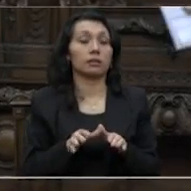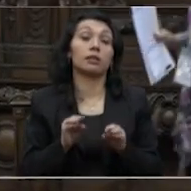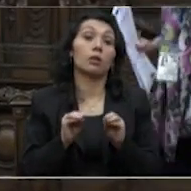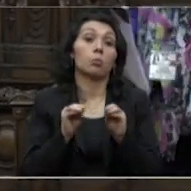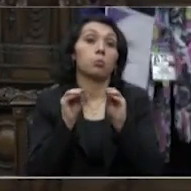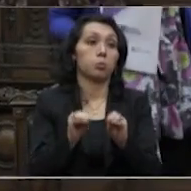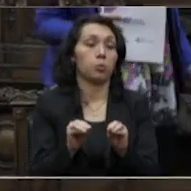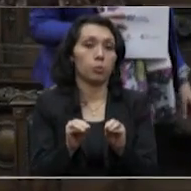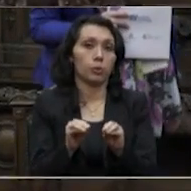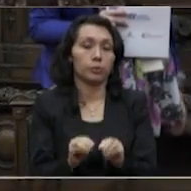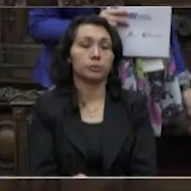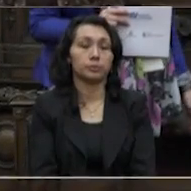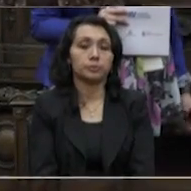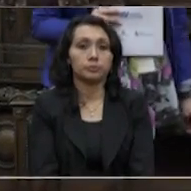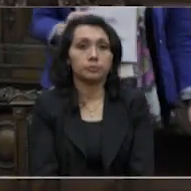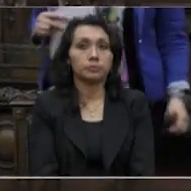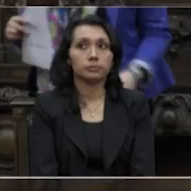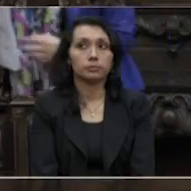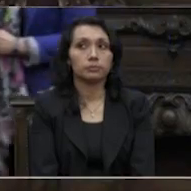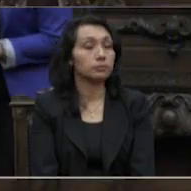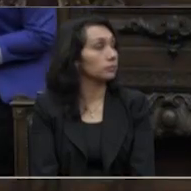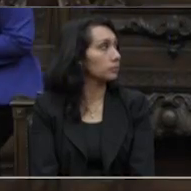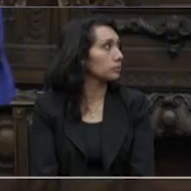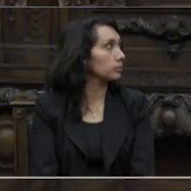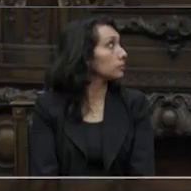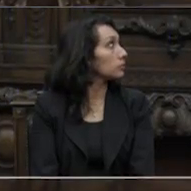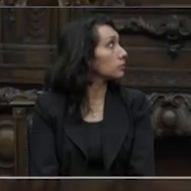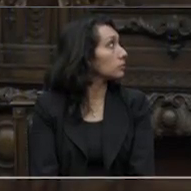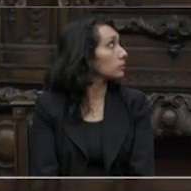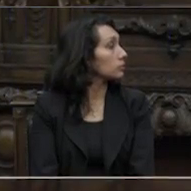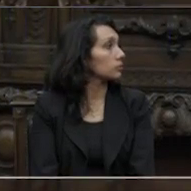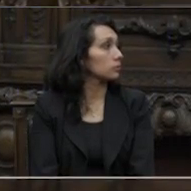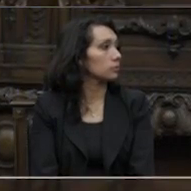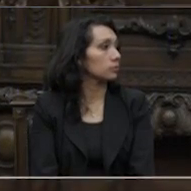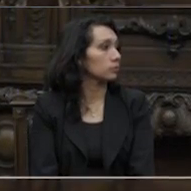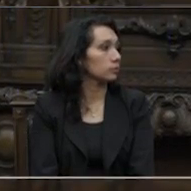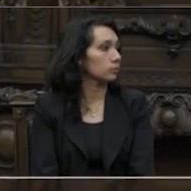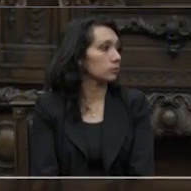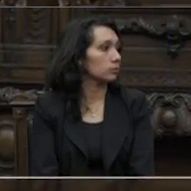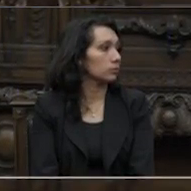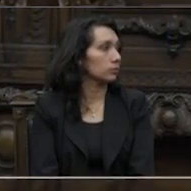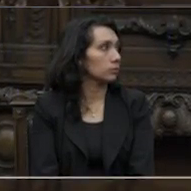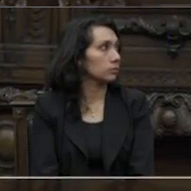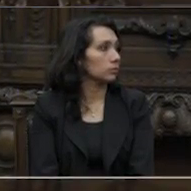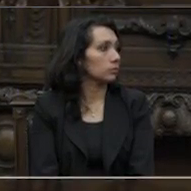colocar. ¿Ya? Pásala. ¿Para dónde? Hacia arriba, hacia abajo, sí. No.